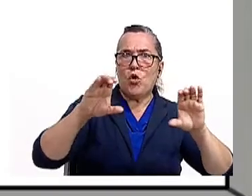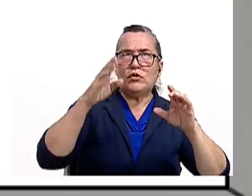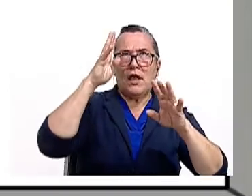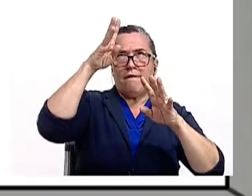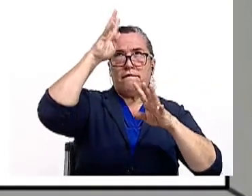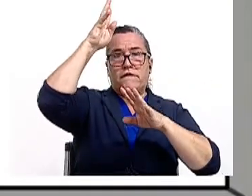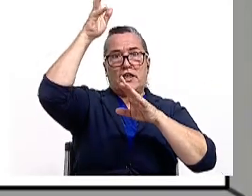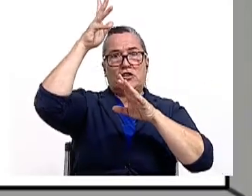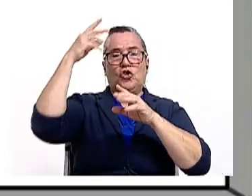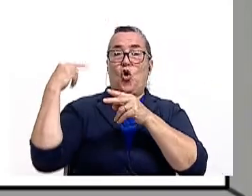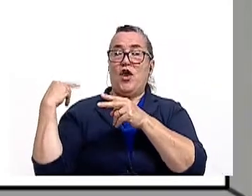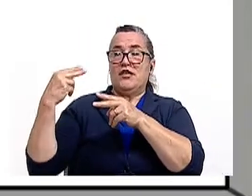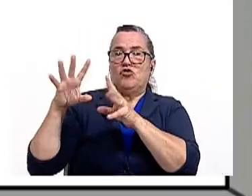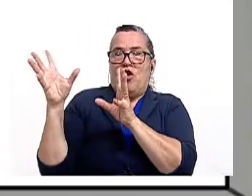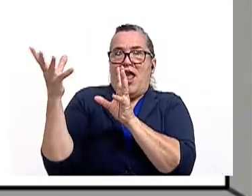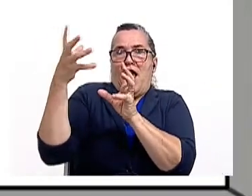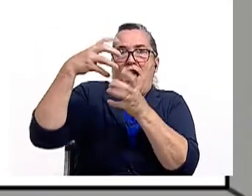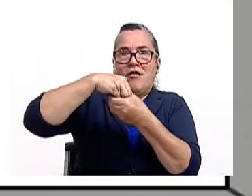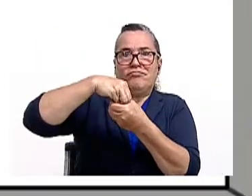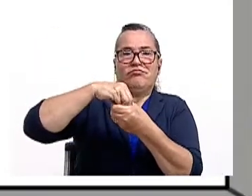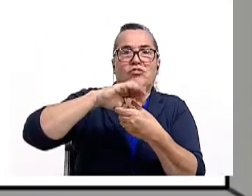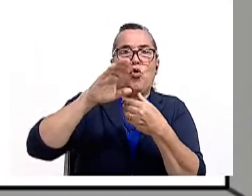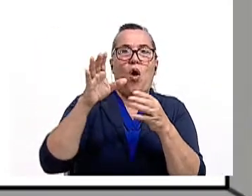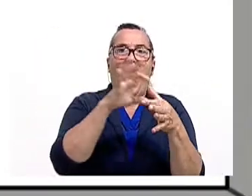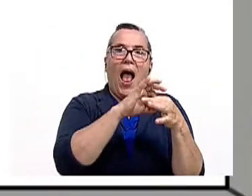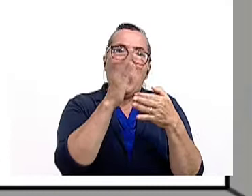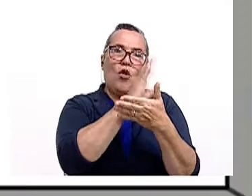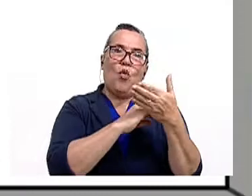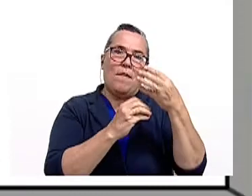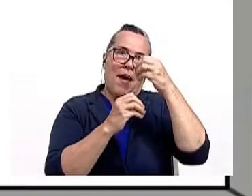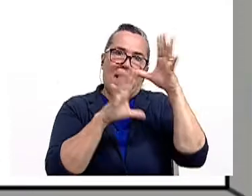históricos relacionados con una acción imaginada.